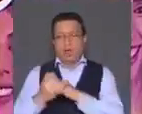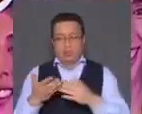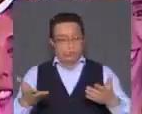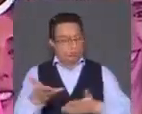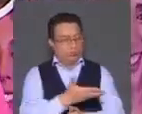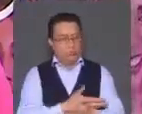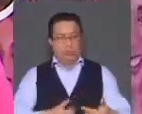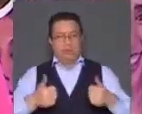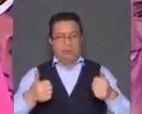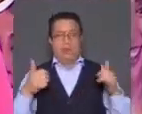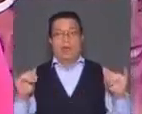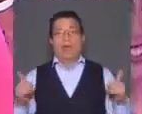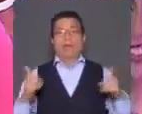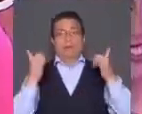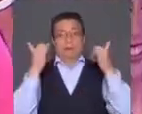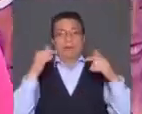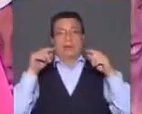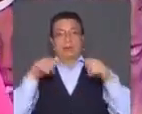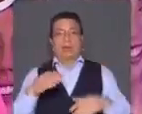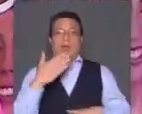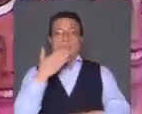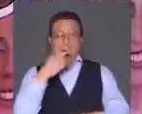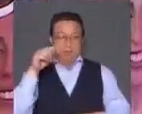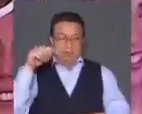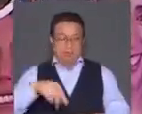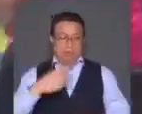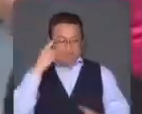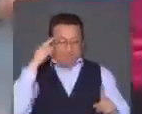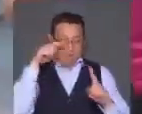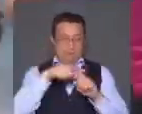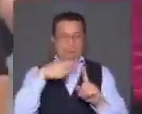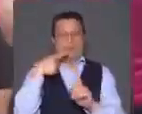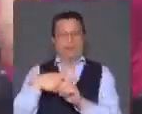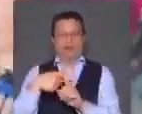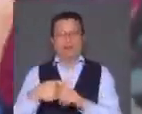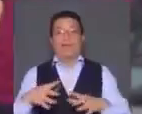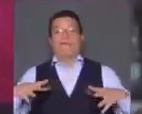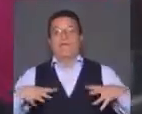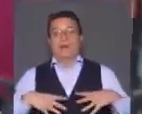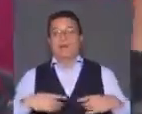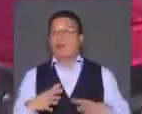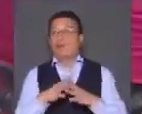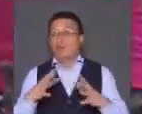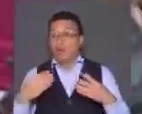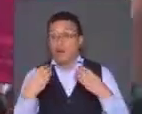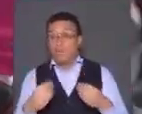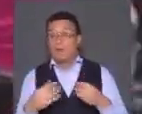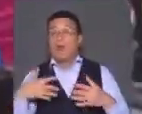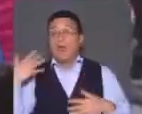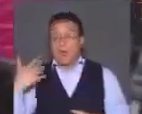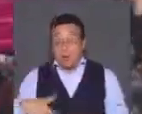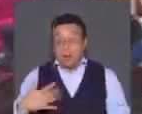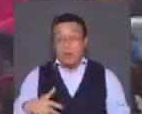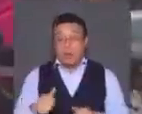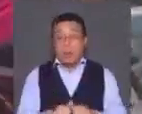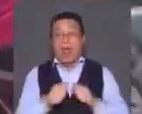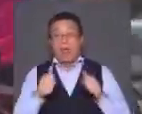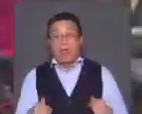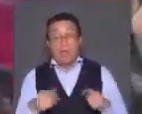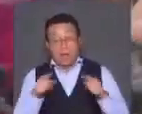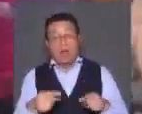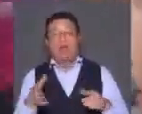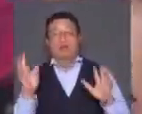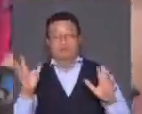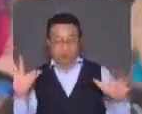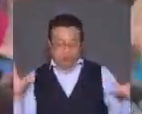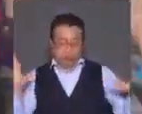a entretenernos, así que qué mejor y por una noble causa. Feliz. Bien, súper genial, importante además, qué mejor que juntarse a